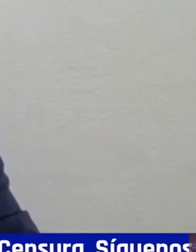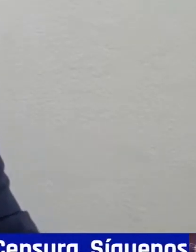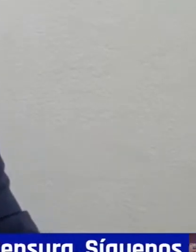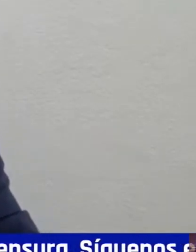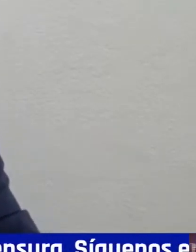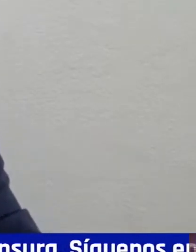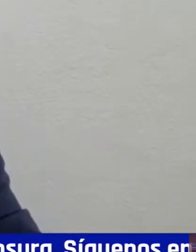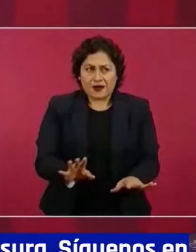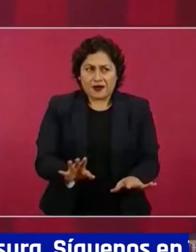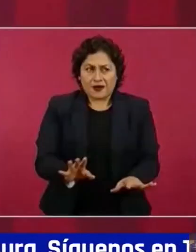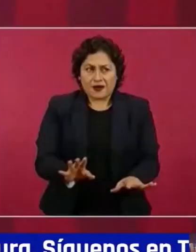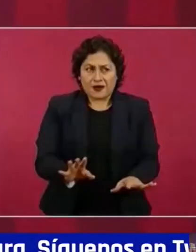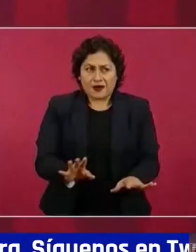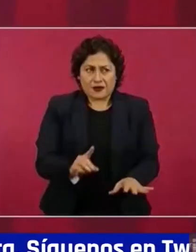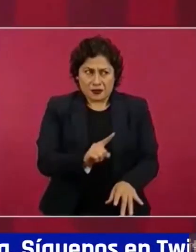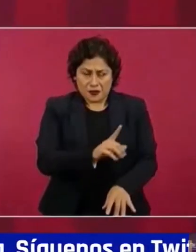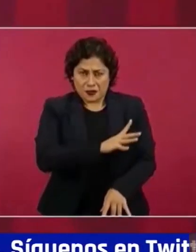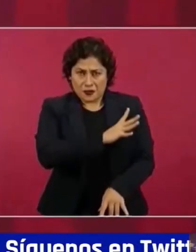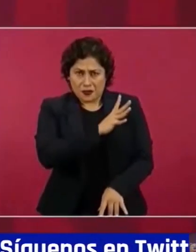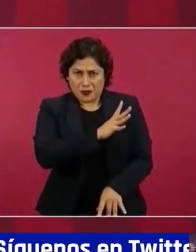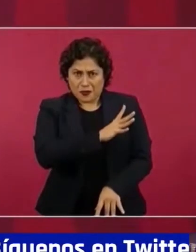mañanera.